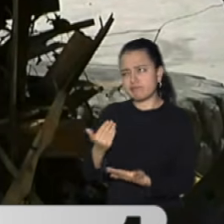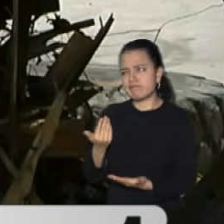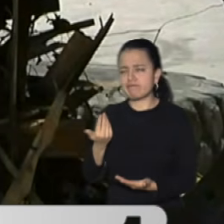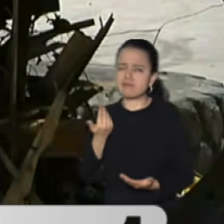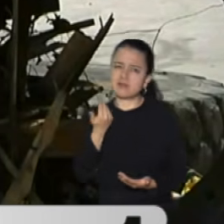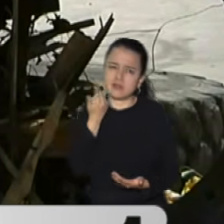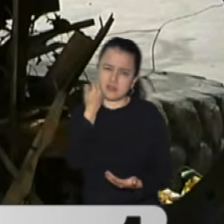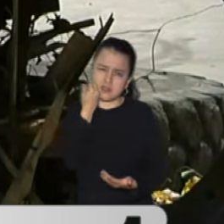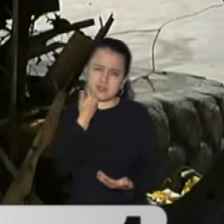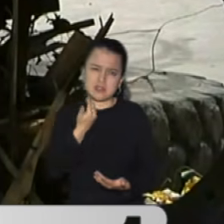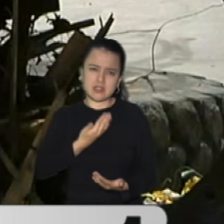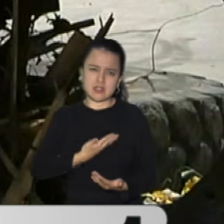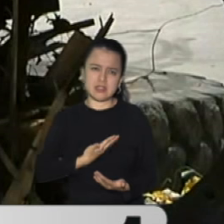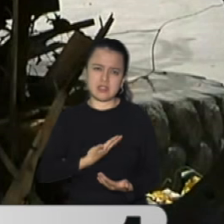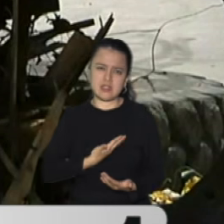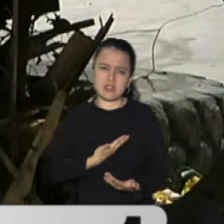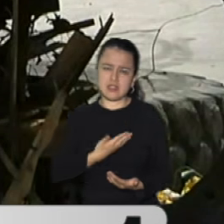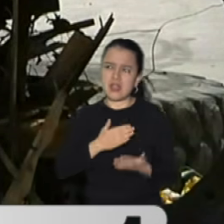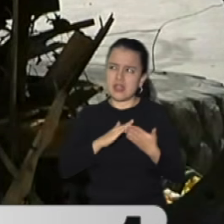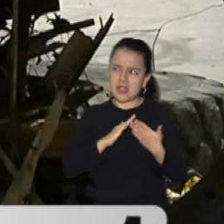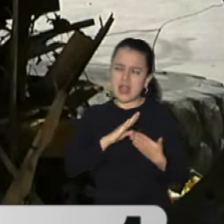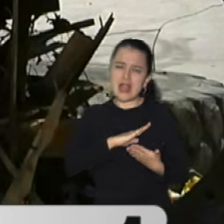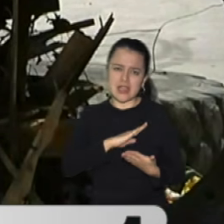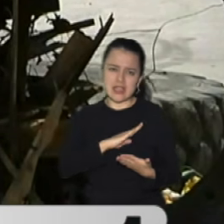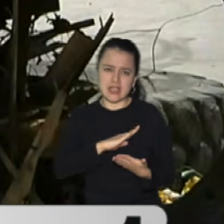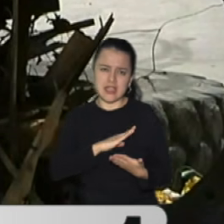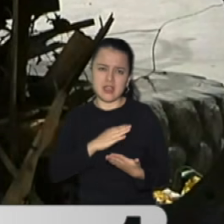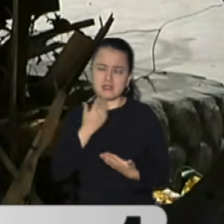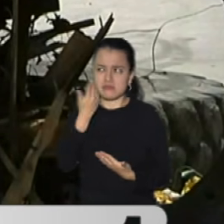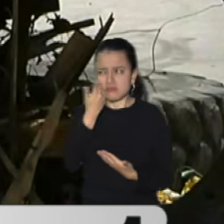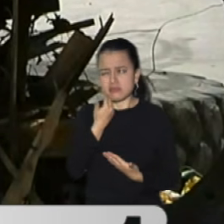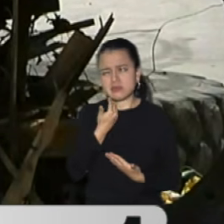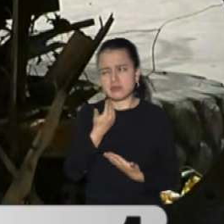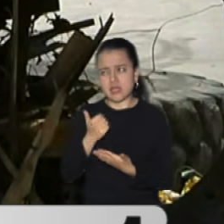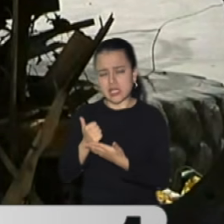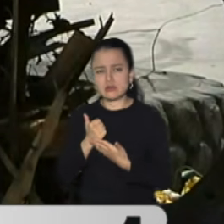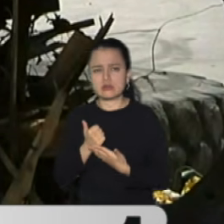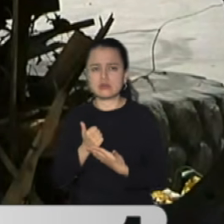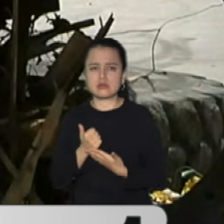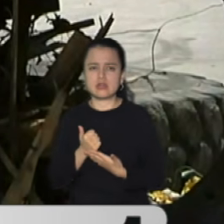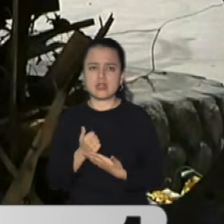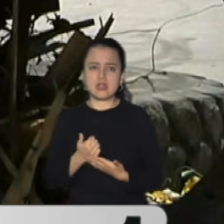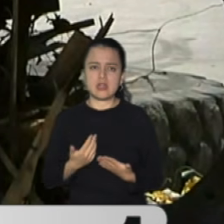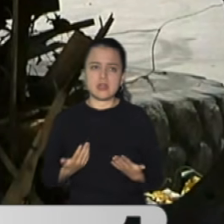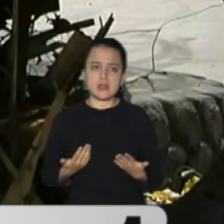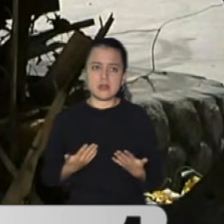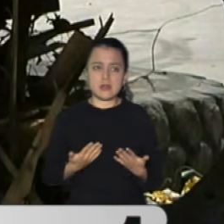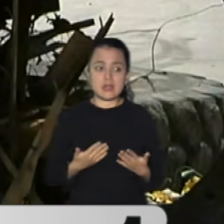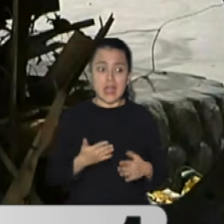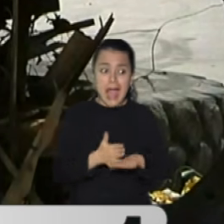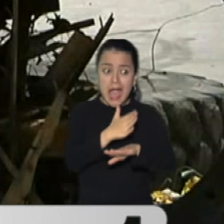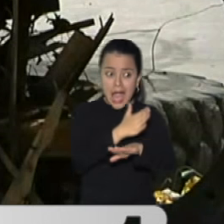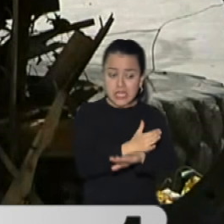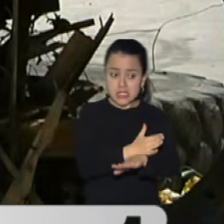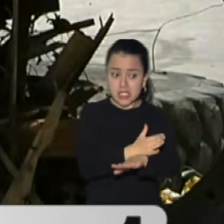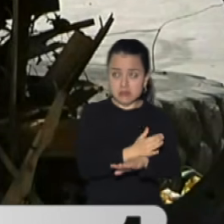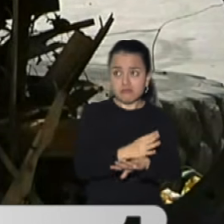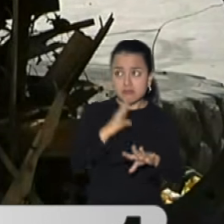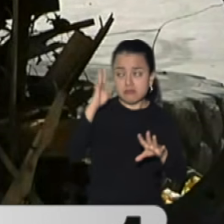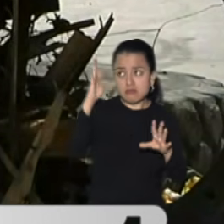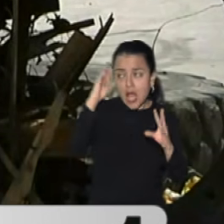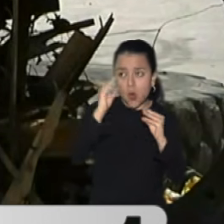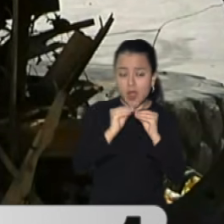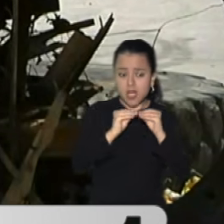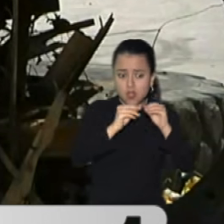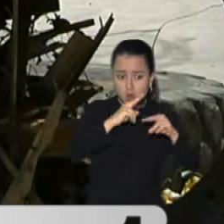que se les dé una solución antes de ser desalojadas estas familias para este proyecto de ecoparque que